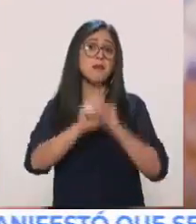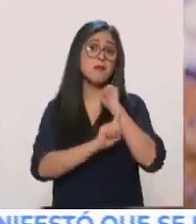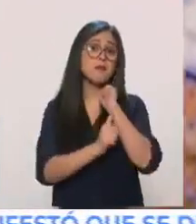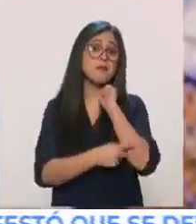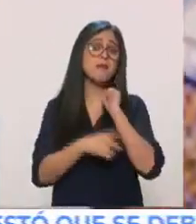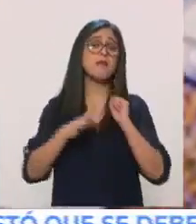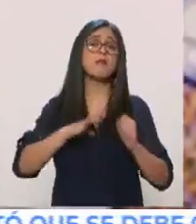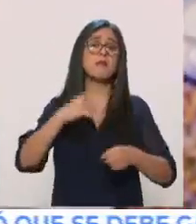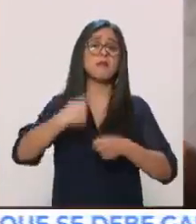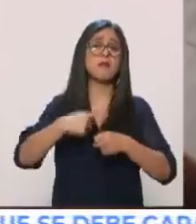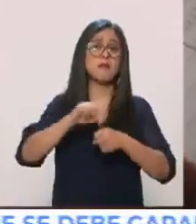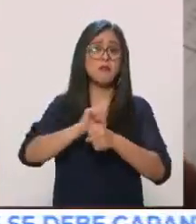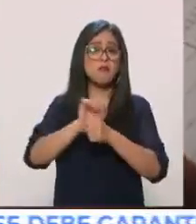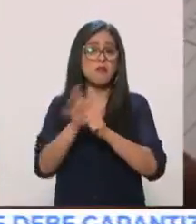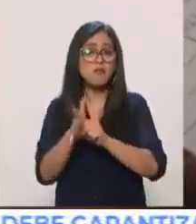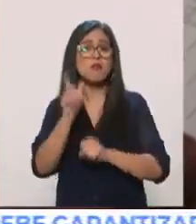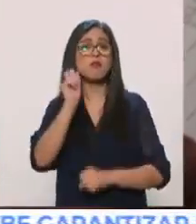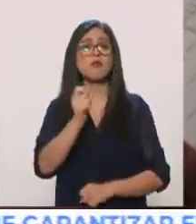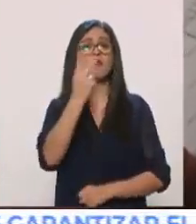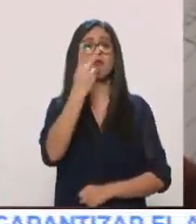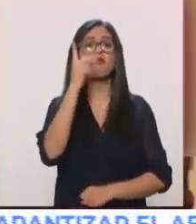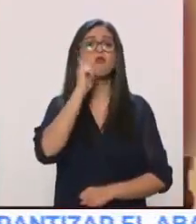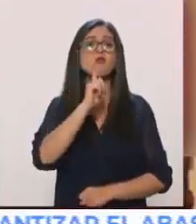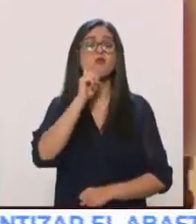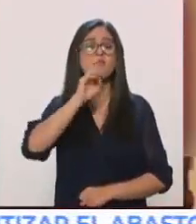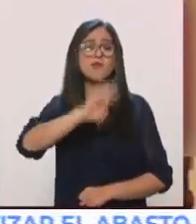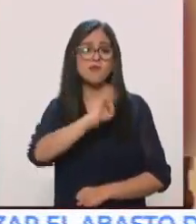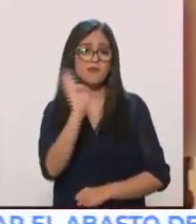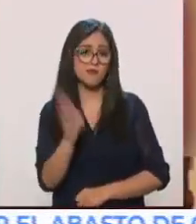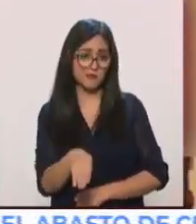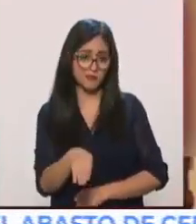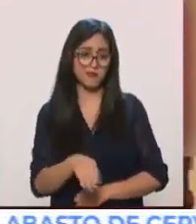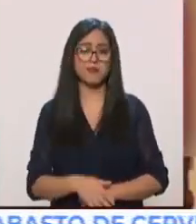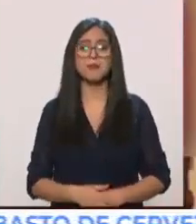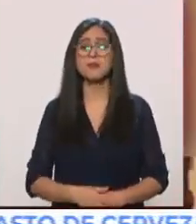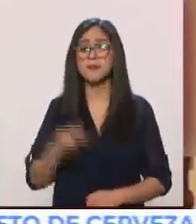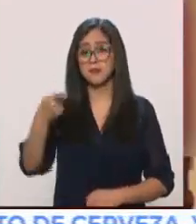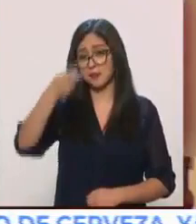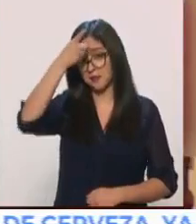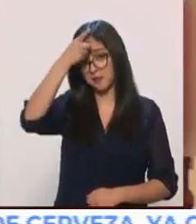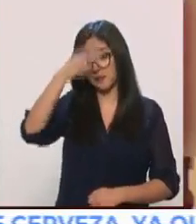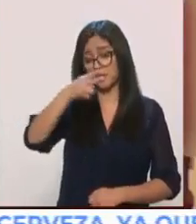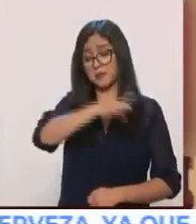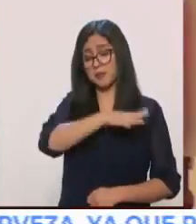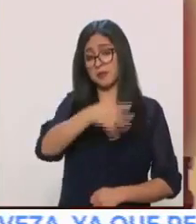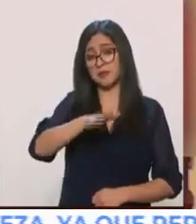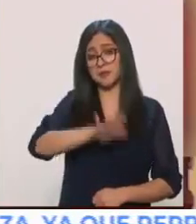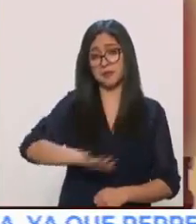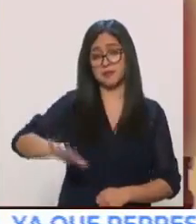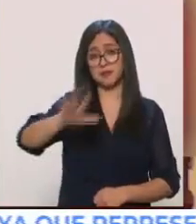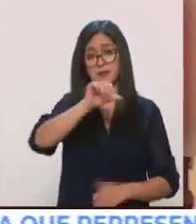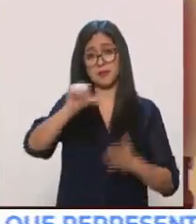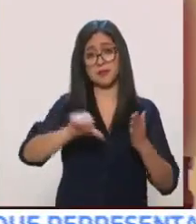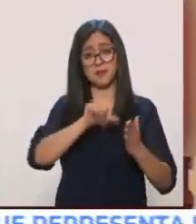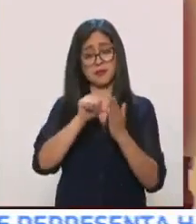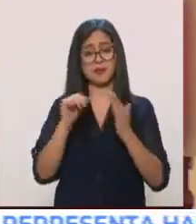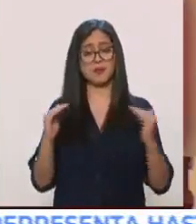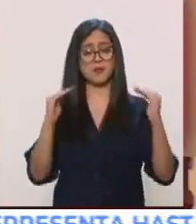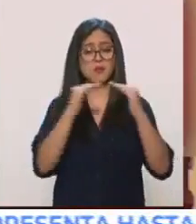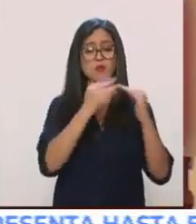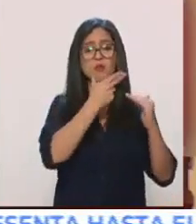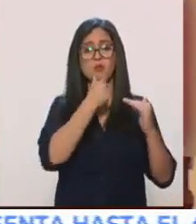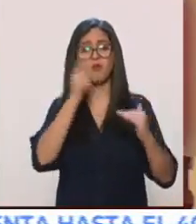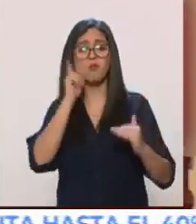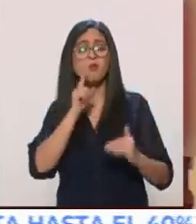y se analiza la defunción de 2 mujeres más. Por su parte, la directora general del Centro Nacional de Equidad de Género y